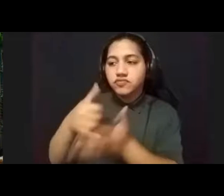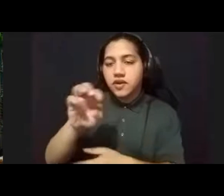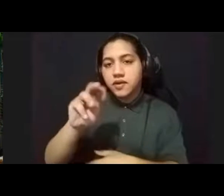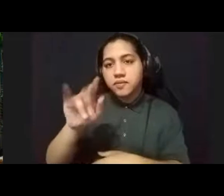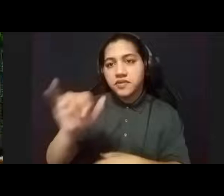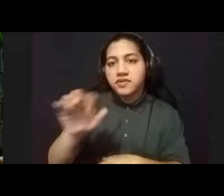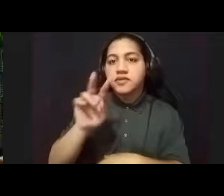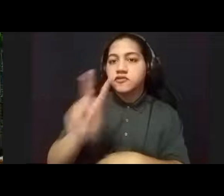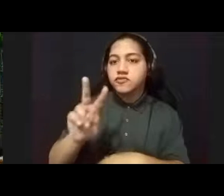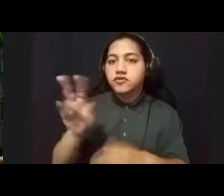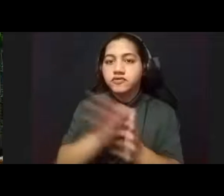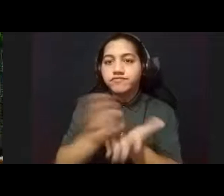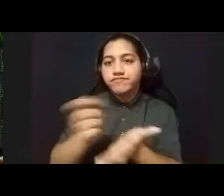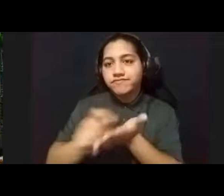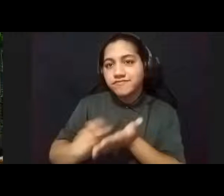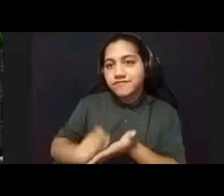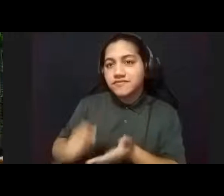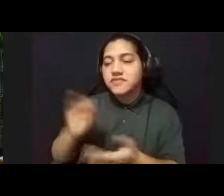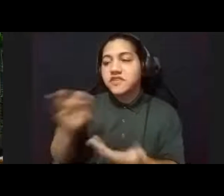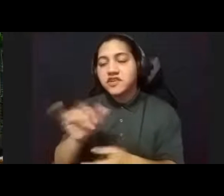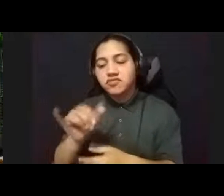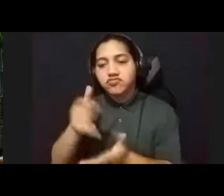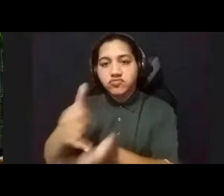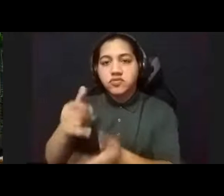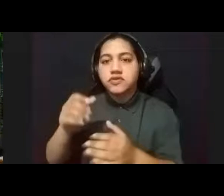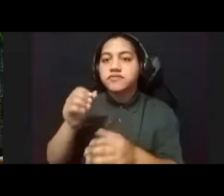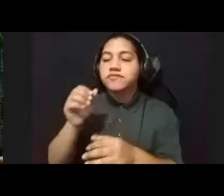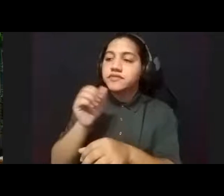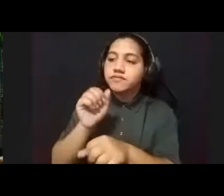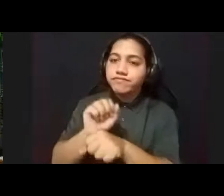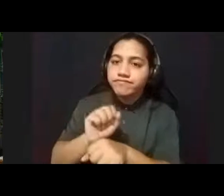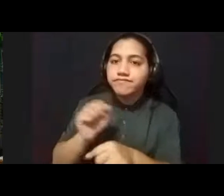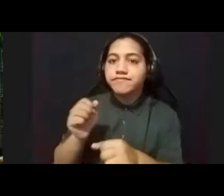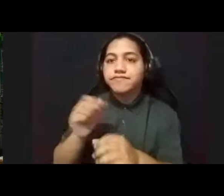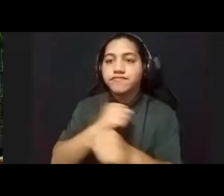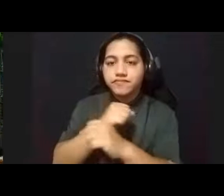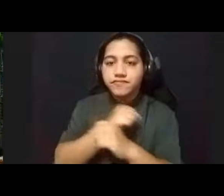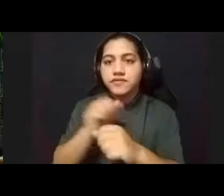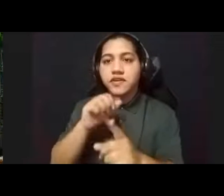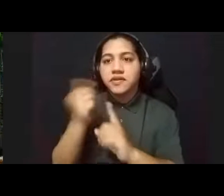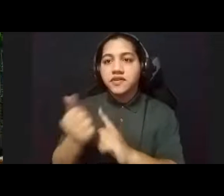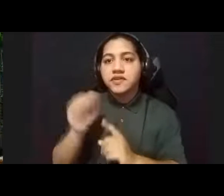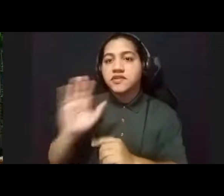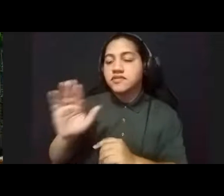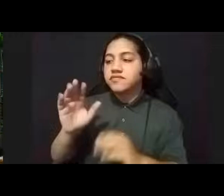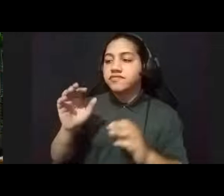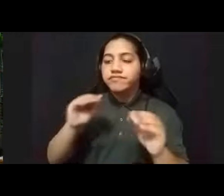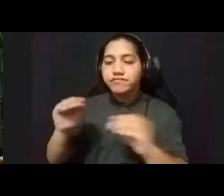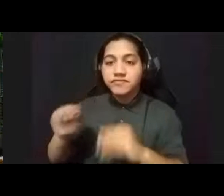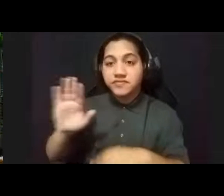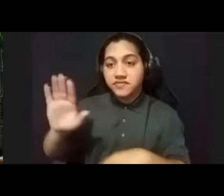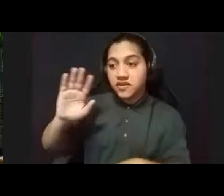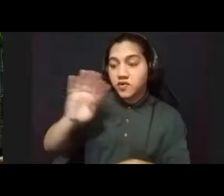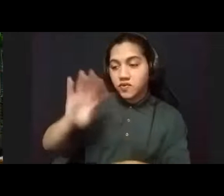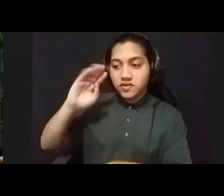con la protección del ambiente y su trabajo como educadora y narradora. Tiene 4 hijos y 7 nietos. Ellos son lo más